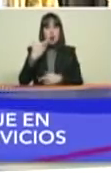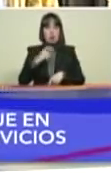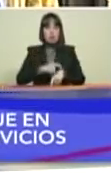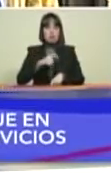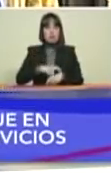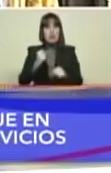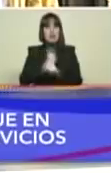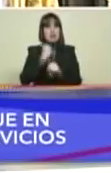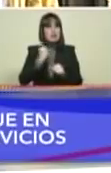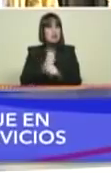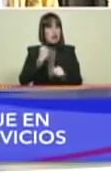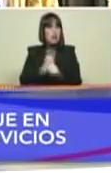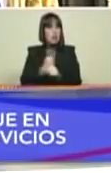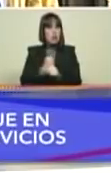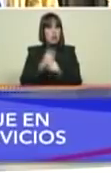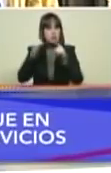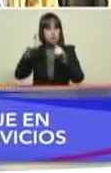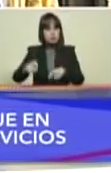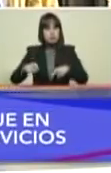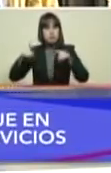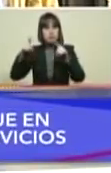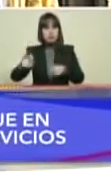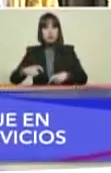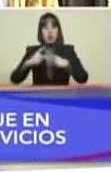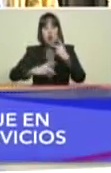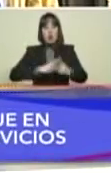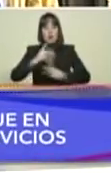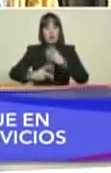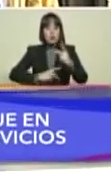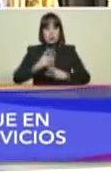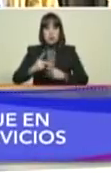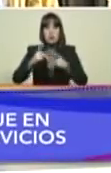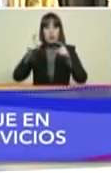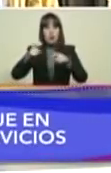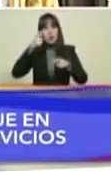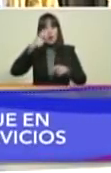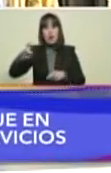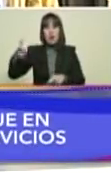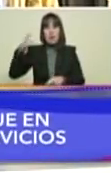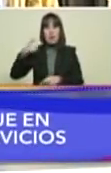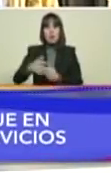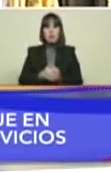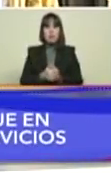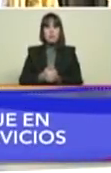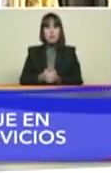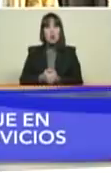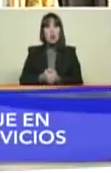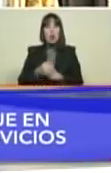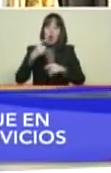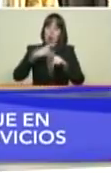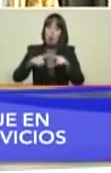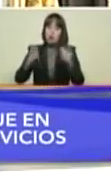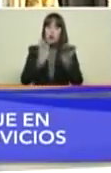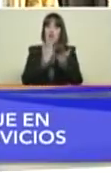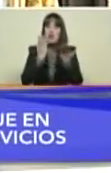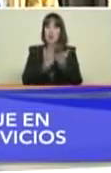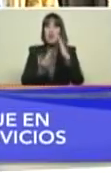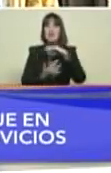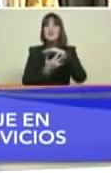trabajo agrícola, de trabajo productivo en el campo. Las escuelas técnicas en